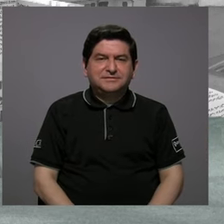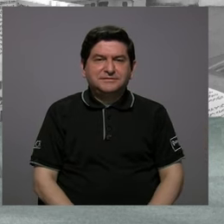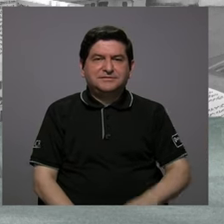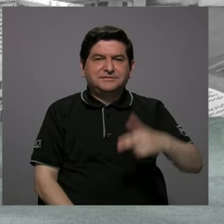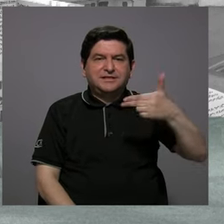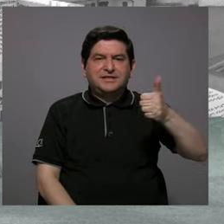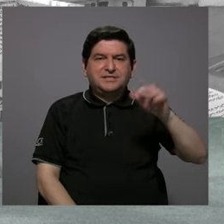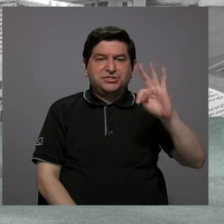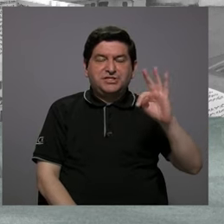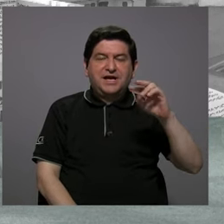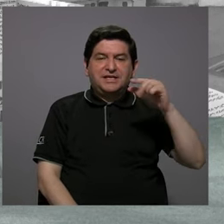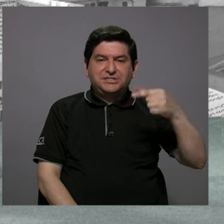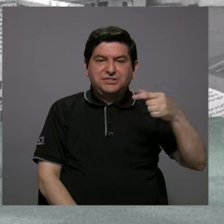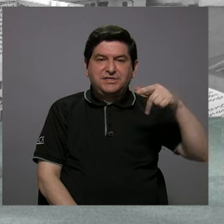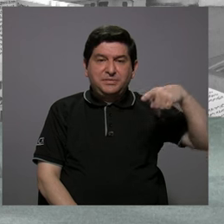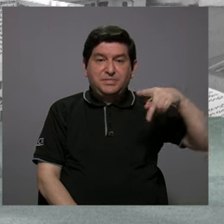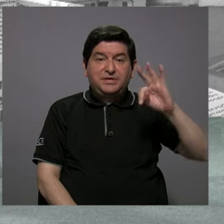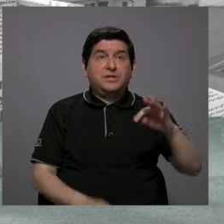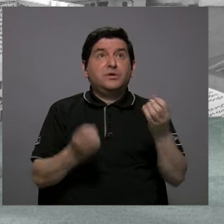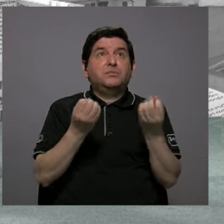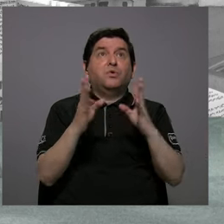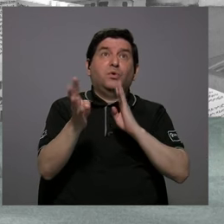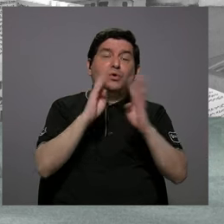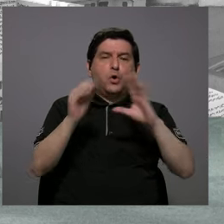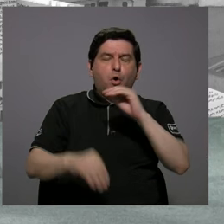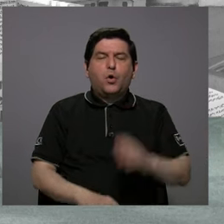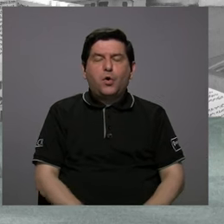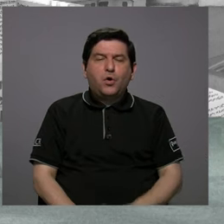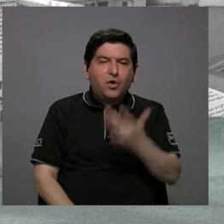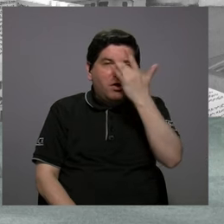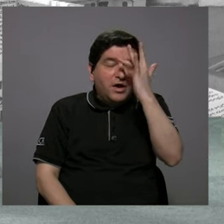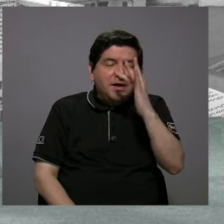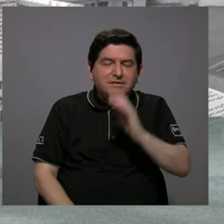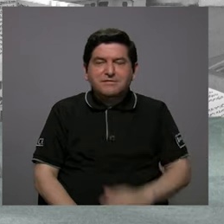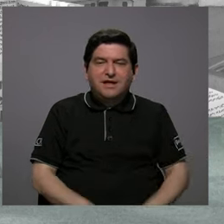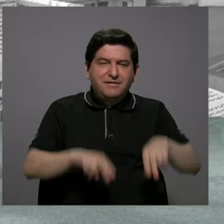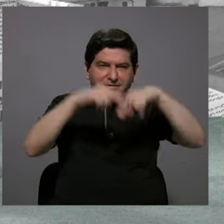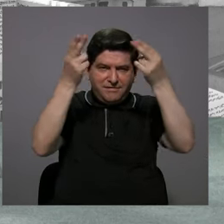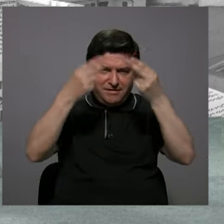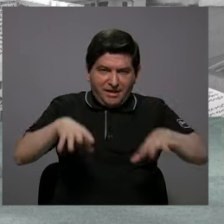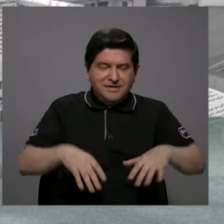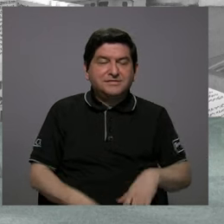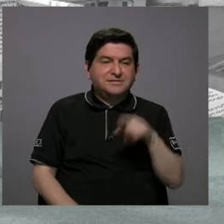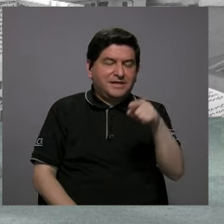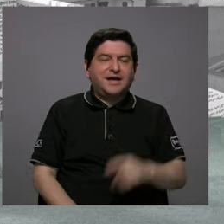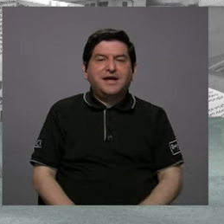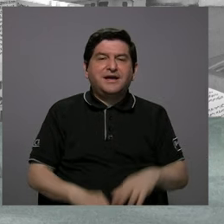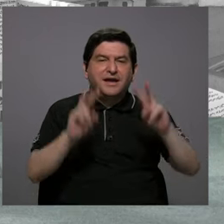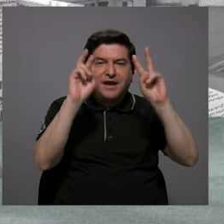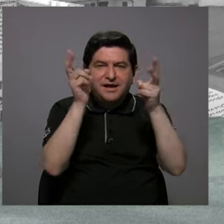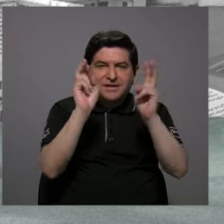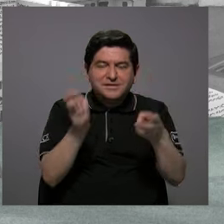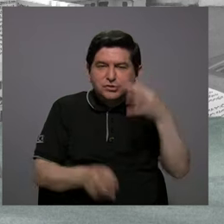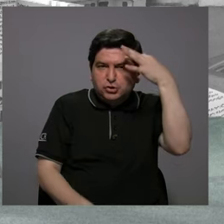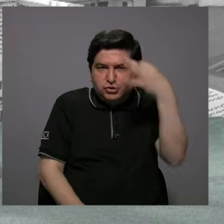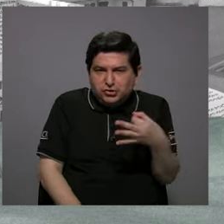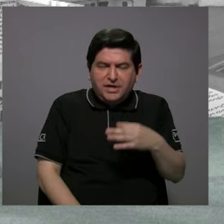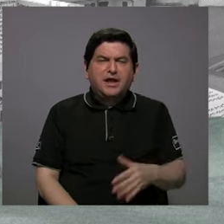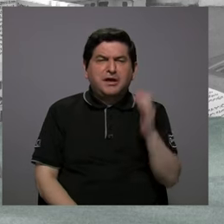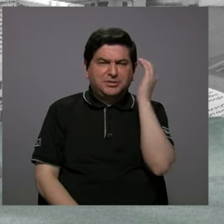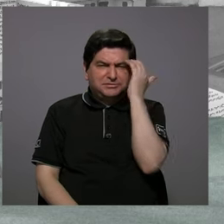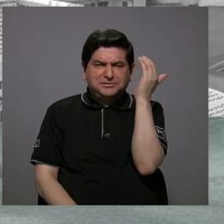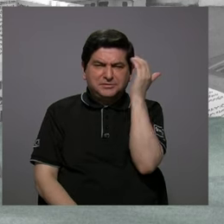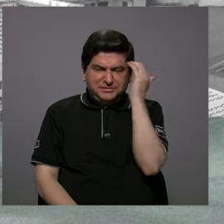gpt que tanto hablan o la Inteligencia artificial desn un poco algunos de estos temas que a veces creemos que los